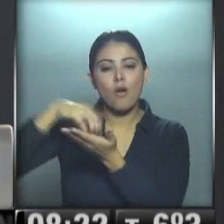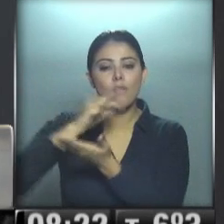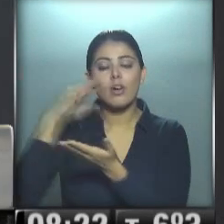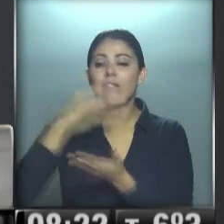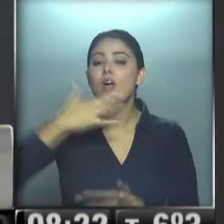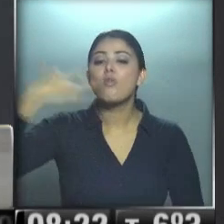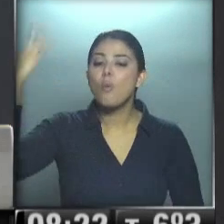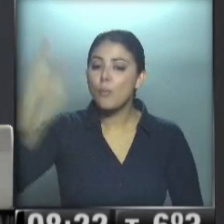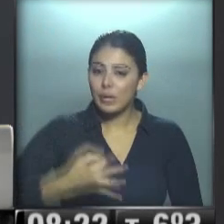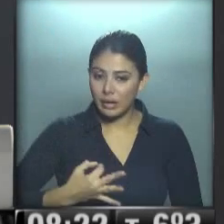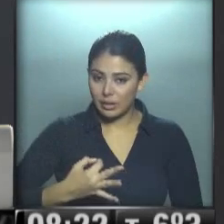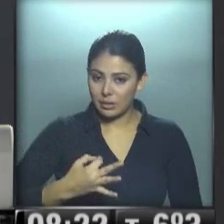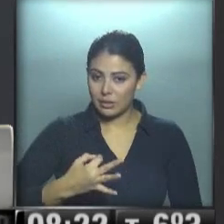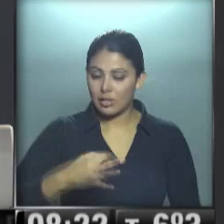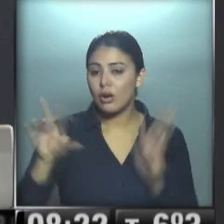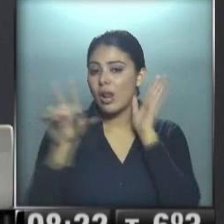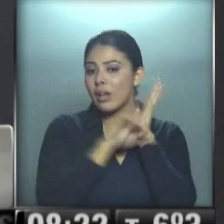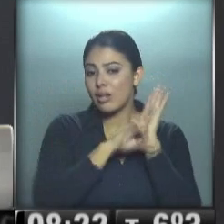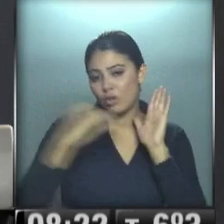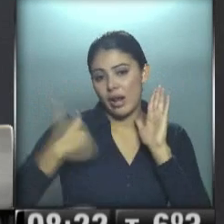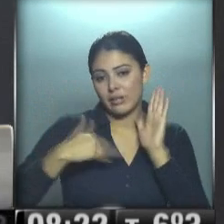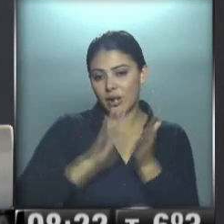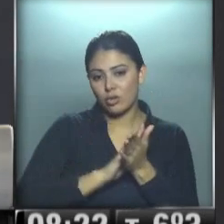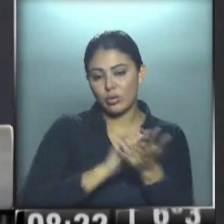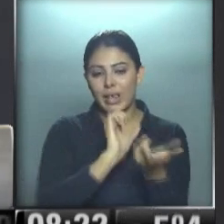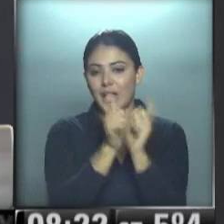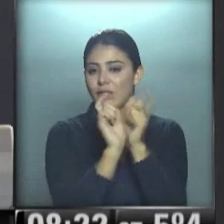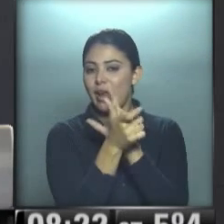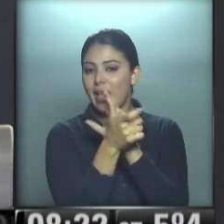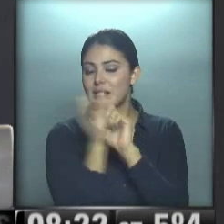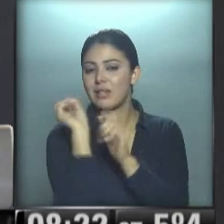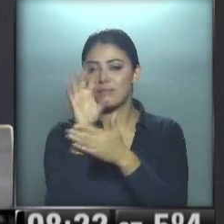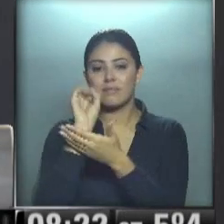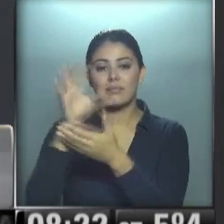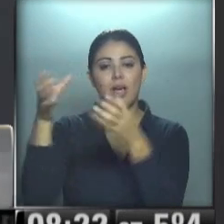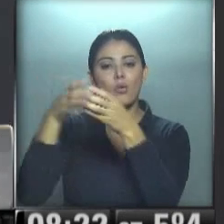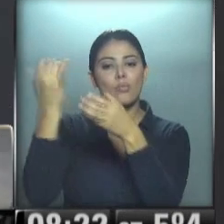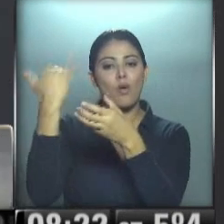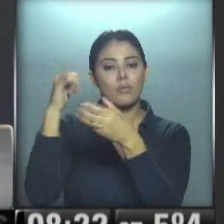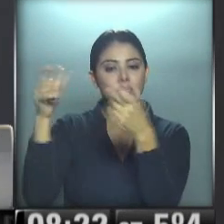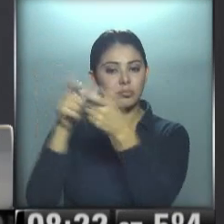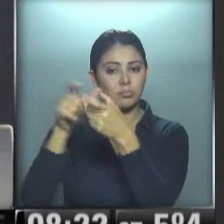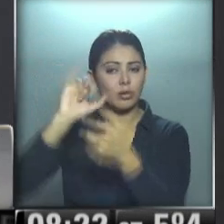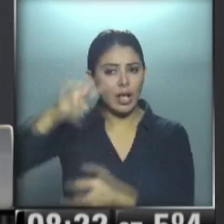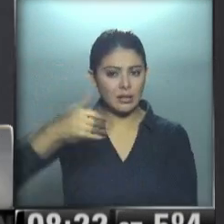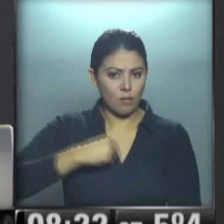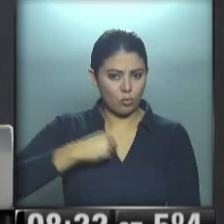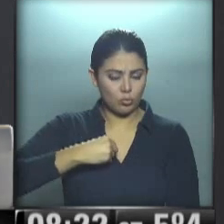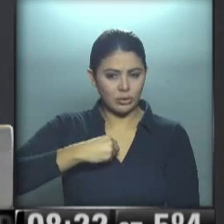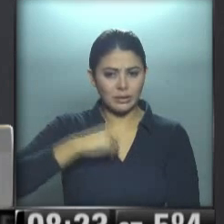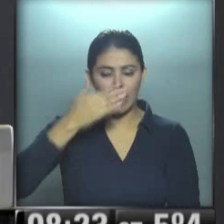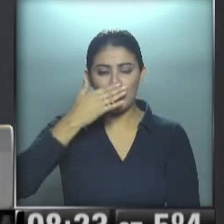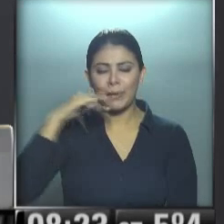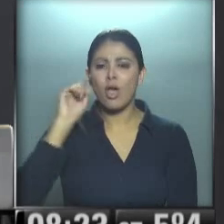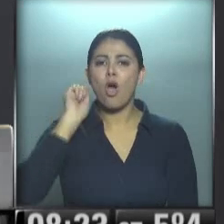regularmente con la legislación argentina respecto a las transferencias a los bonistas que adhirieron voluntariamente no libró ninguna orden de